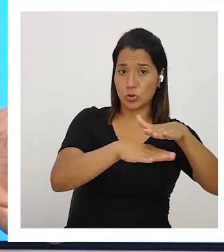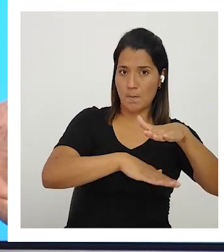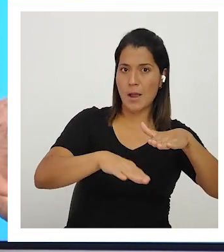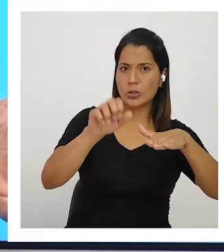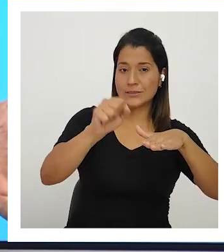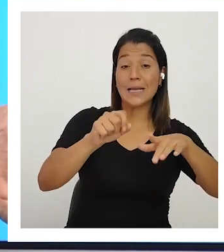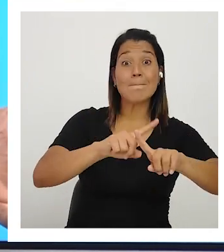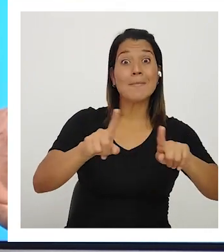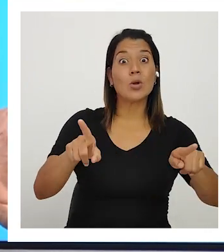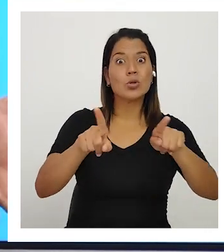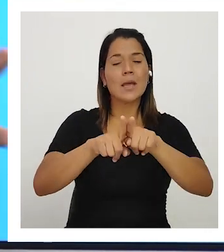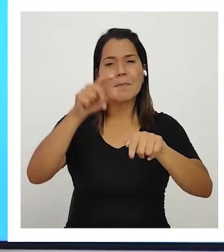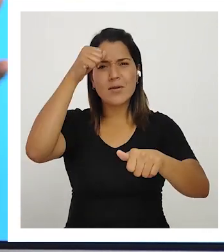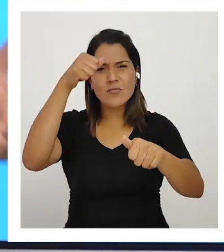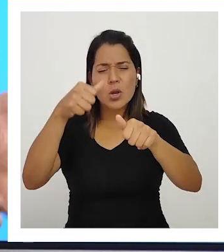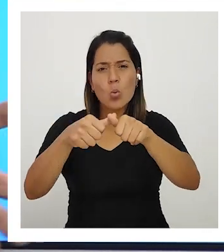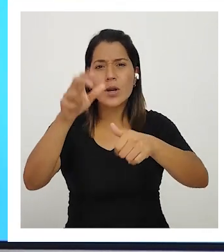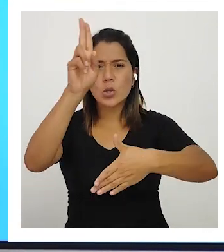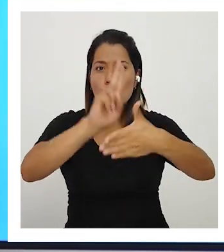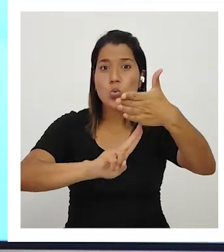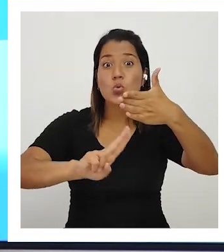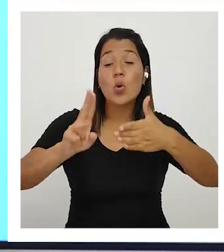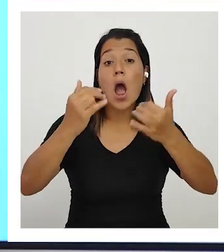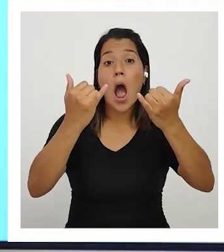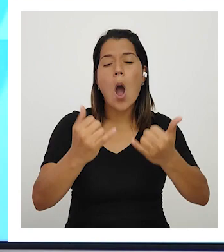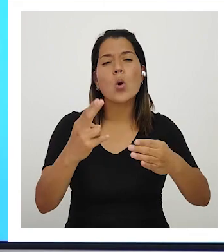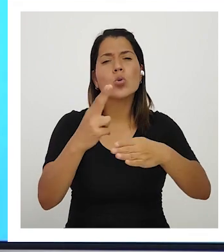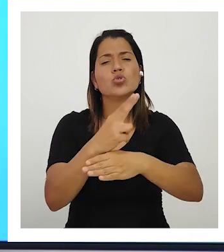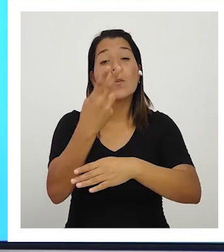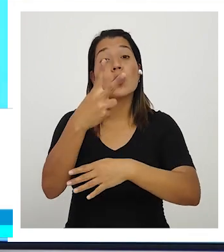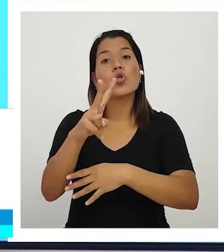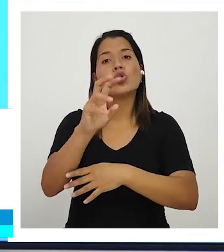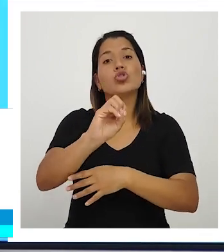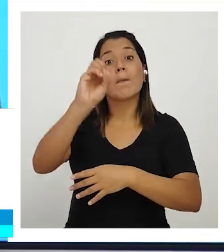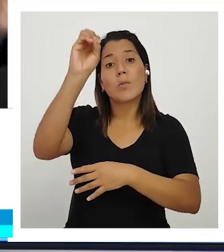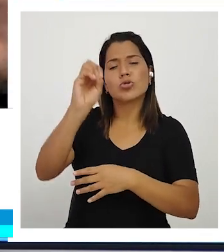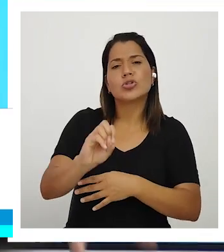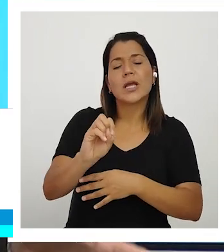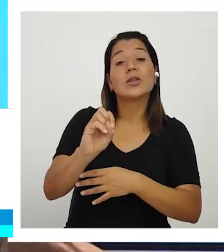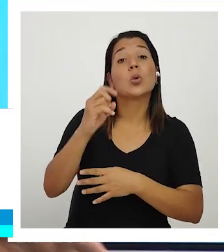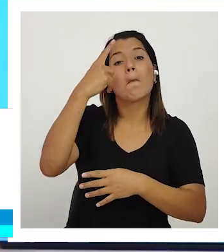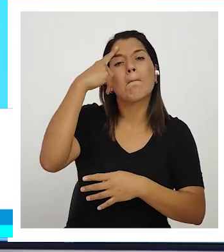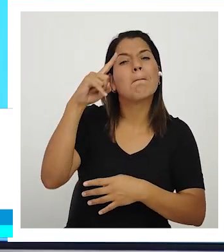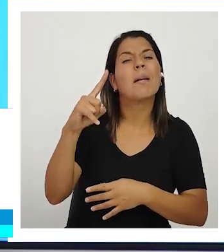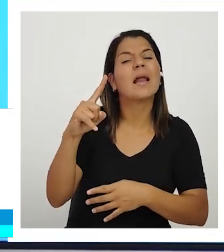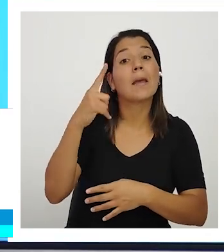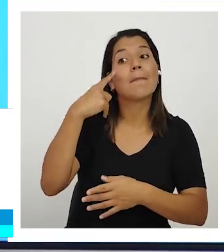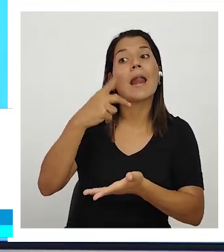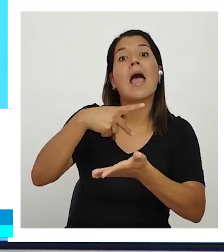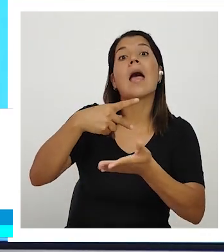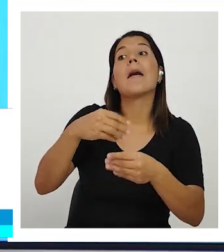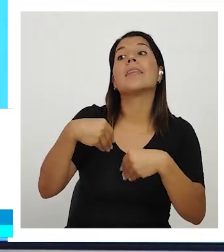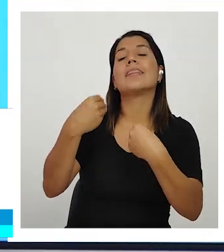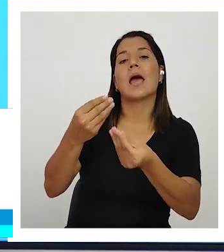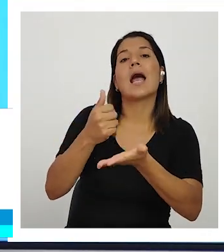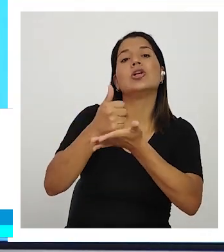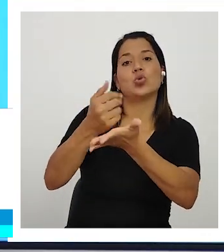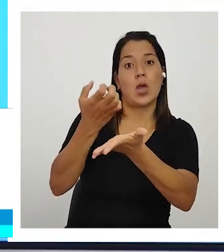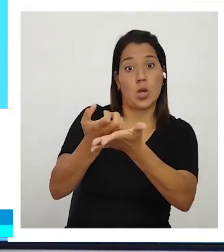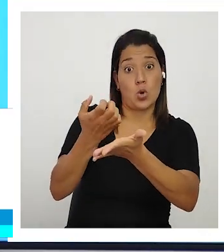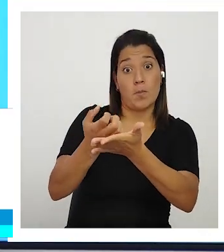universidades estamos apostando un 12% promedio de los recursos en las becas y en los beneficios